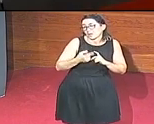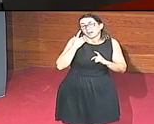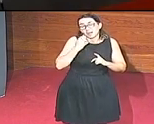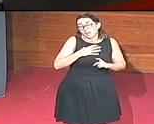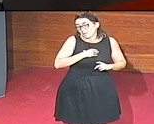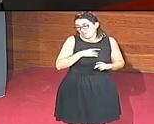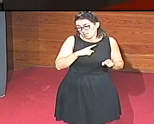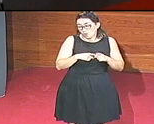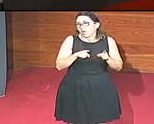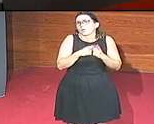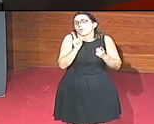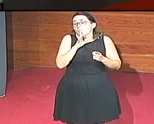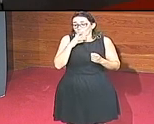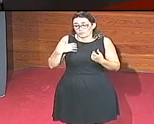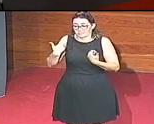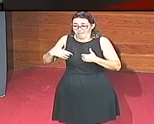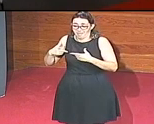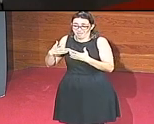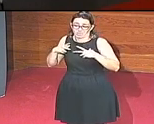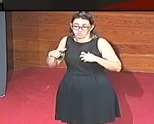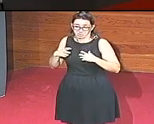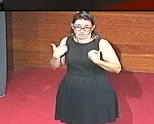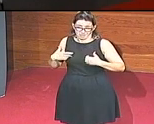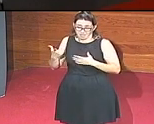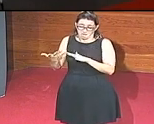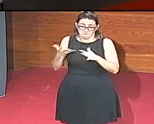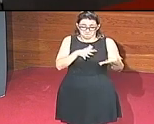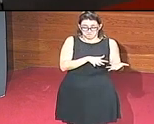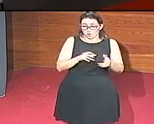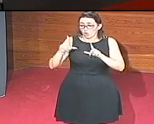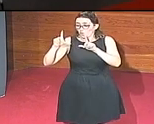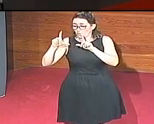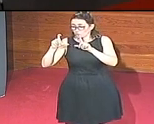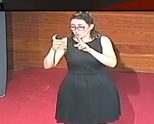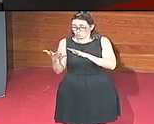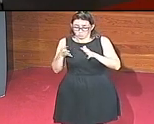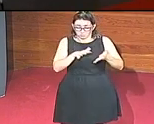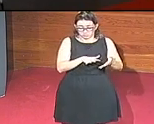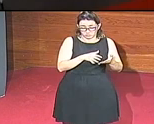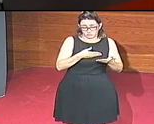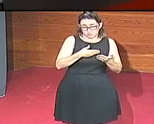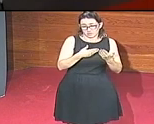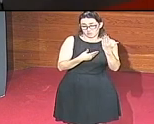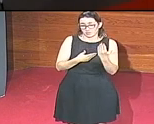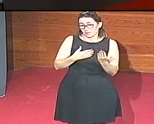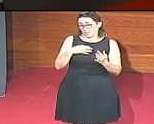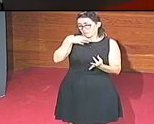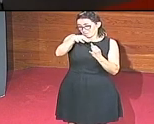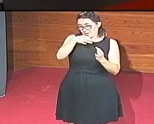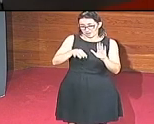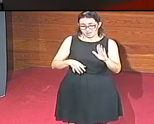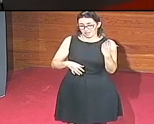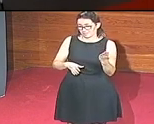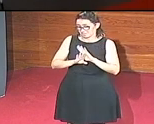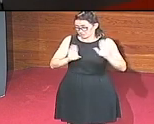elementos y lo que haces es simplemente pasar los fotogramas casi a una estructura modular que tiene la doble página entonces pierdes